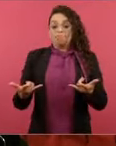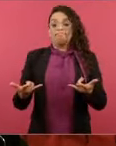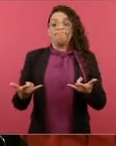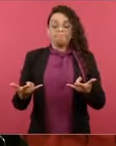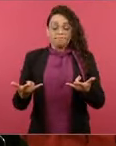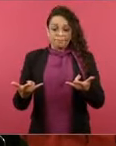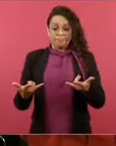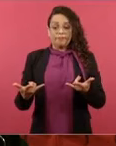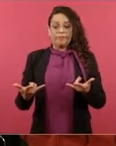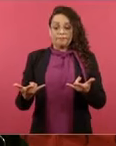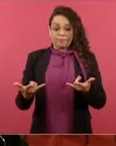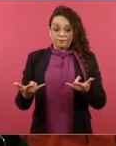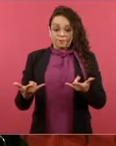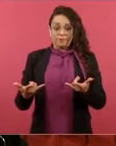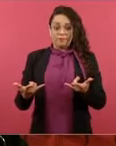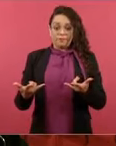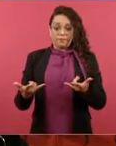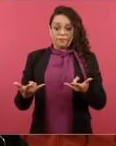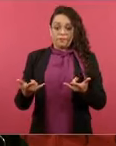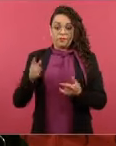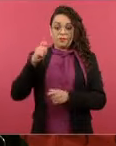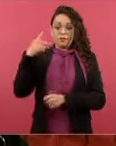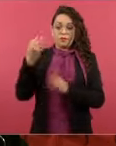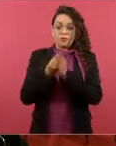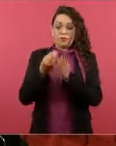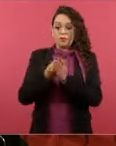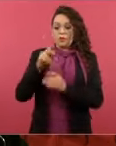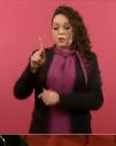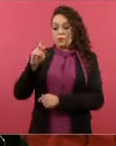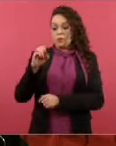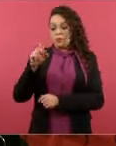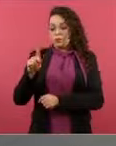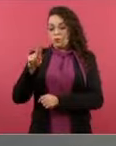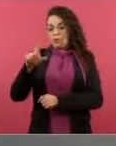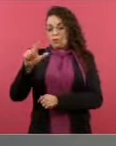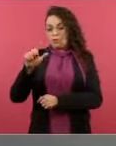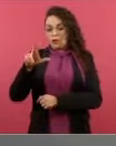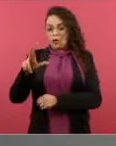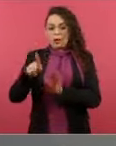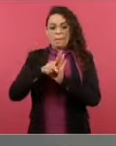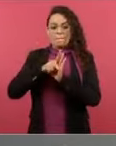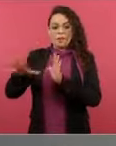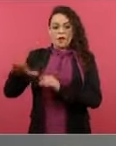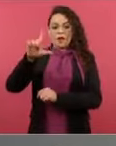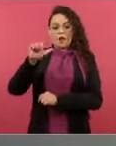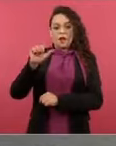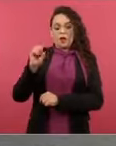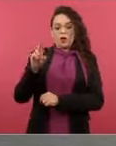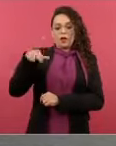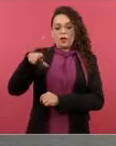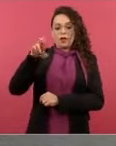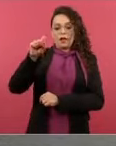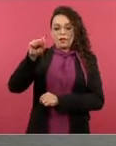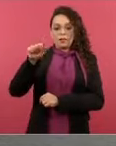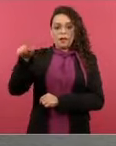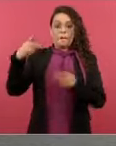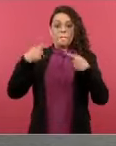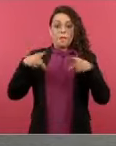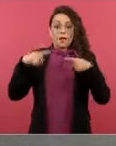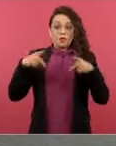de lo que fue la gráfica popular, de lo que era el periódico La Orquesta y los ilustradores de aquel